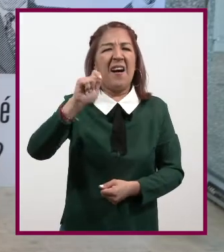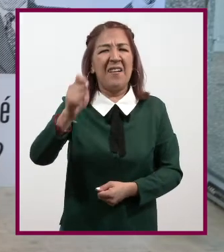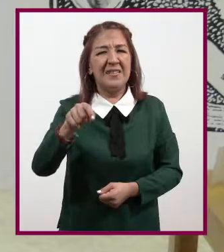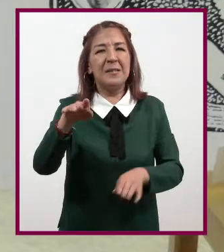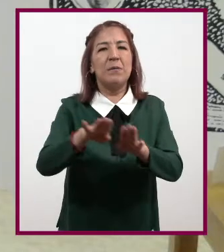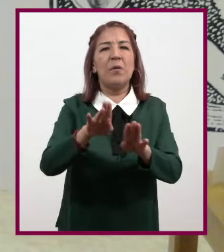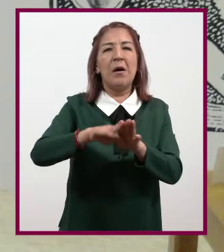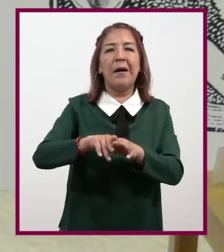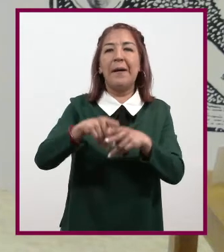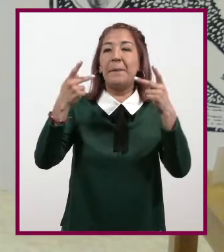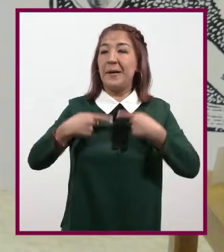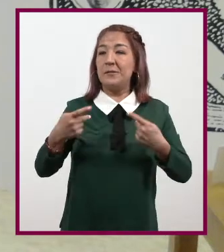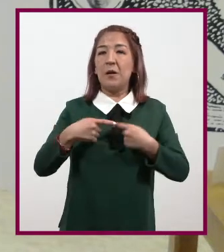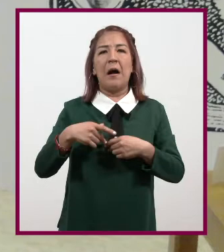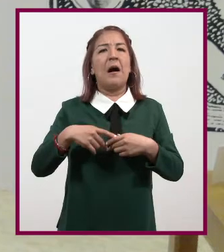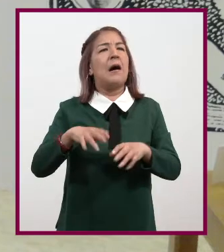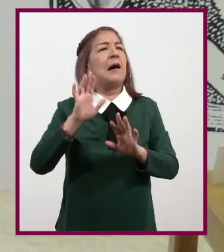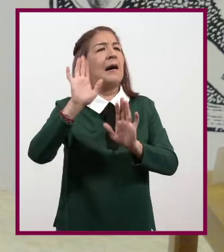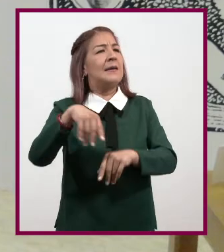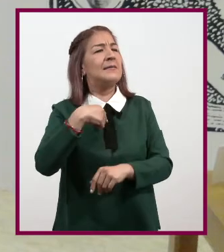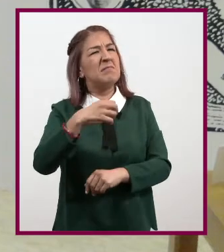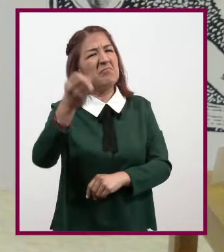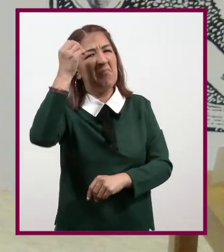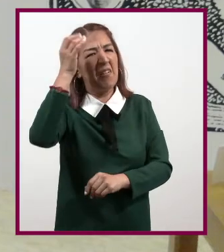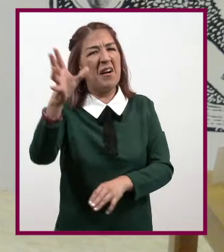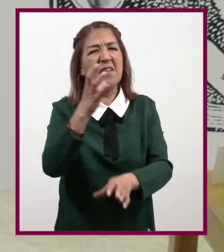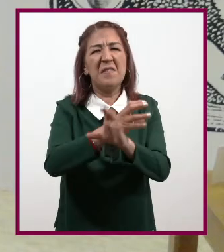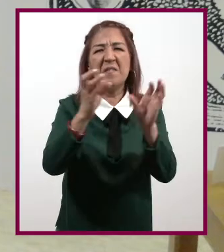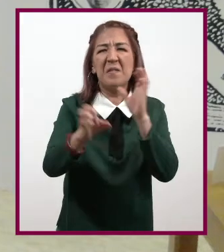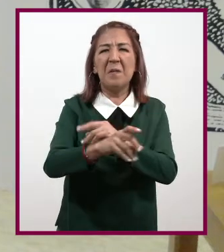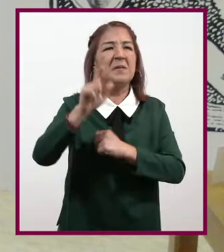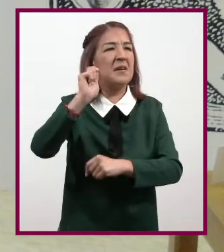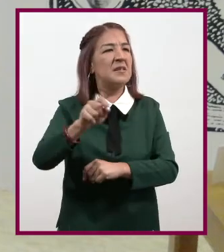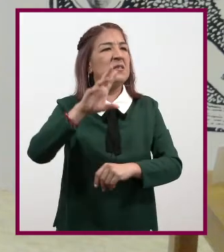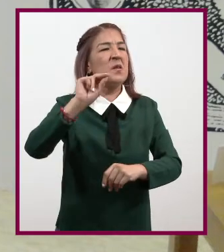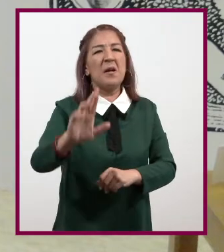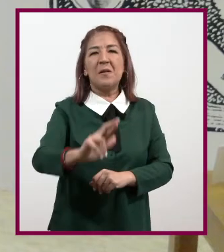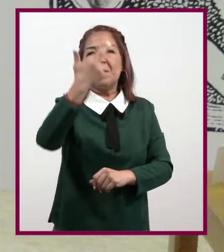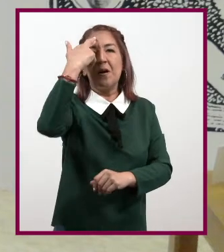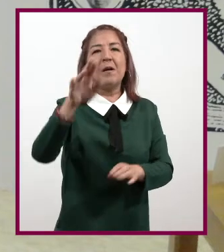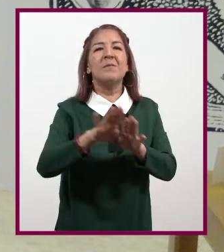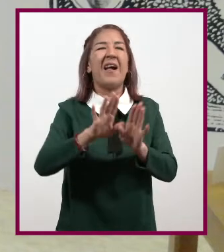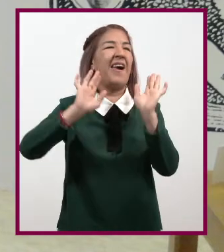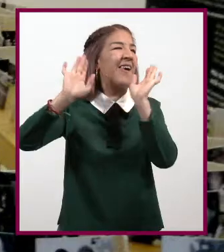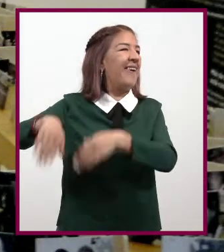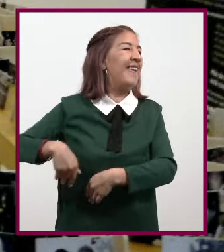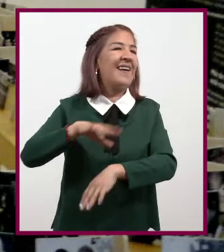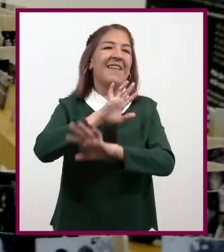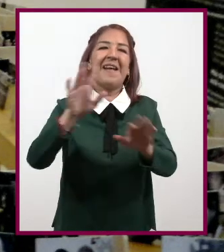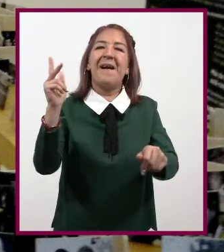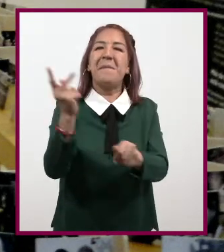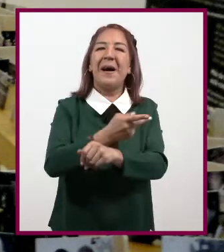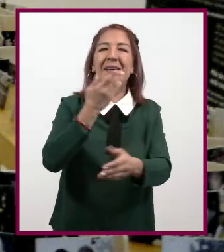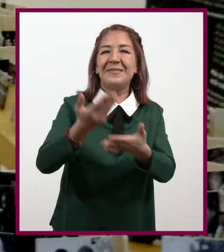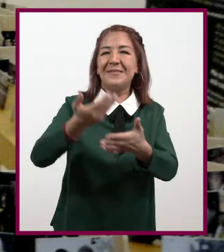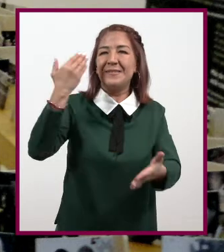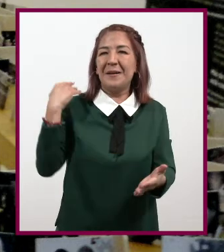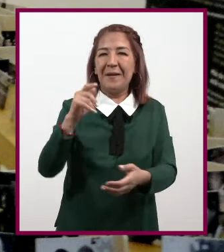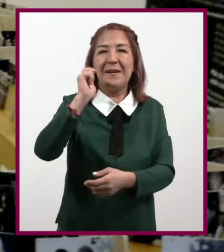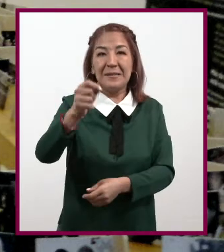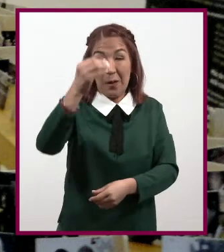no se acuerda de cosas o uno se olvida de cosas muchas veces porque quieres ignorarlas, no tanto porque